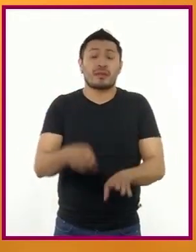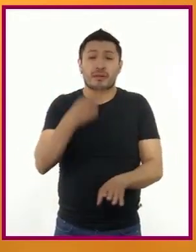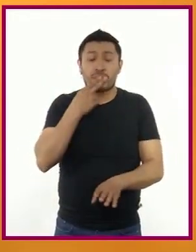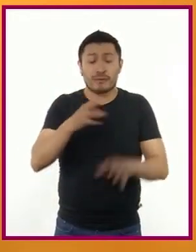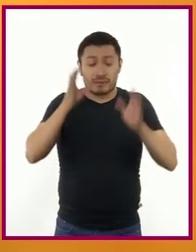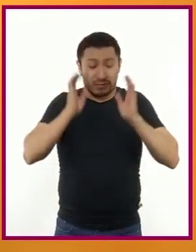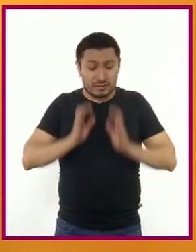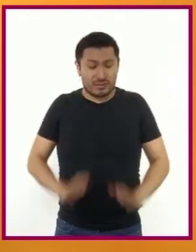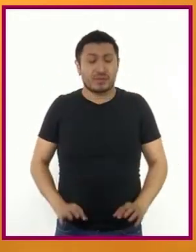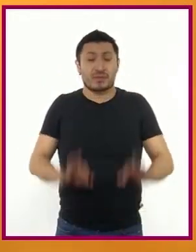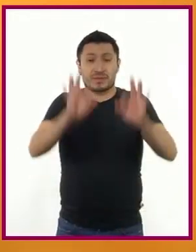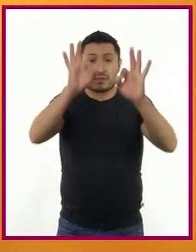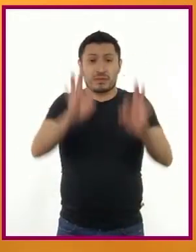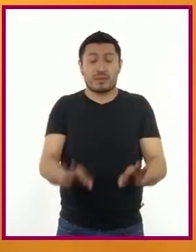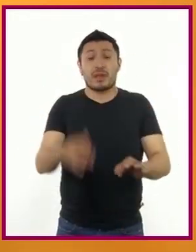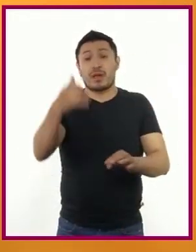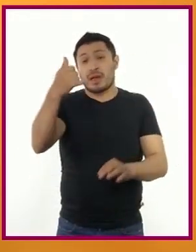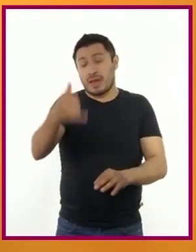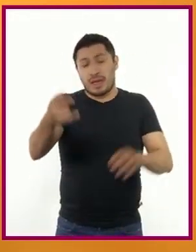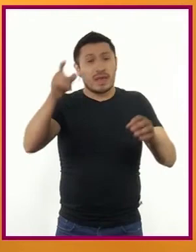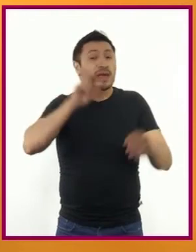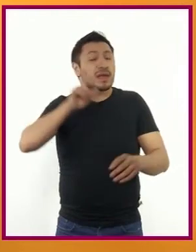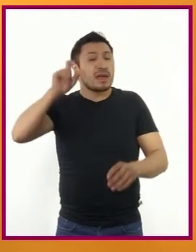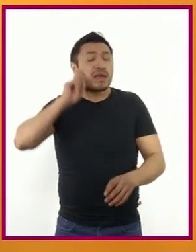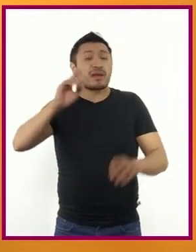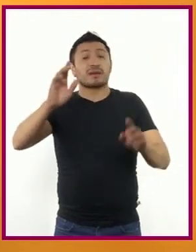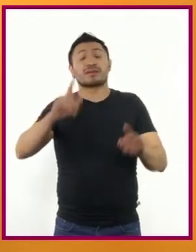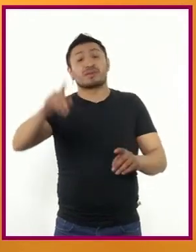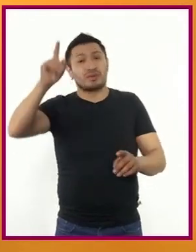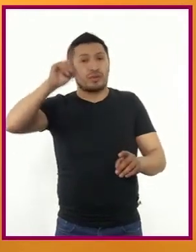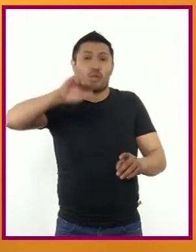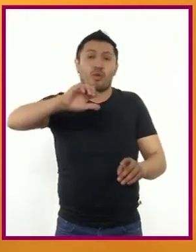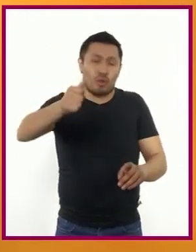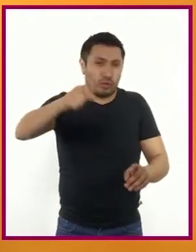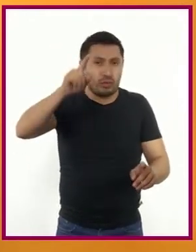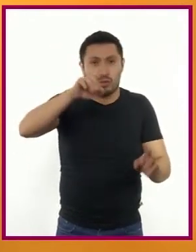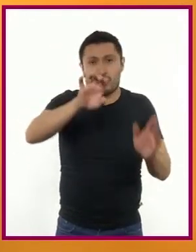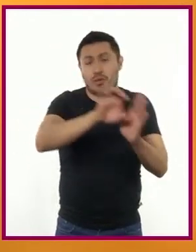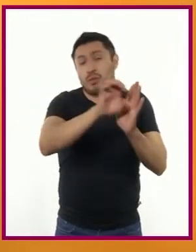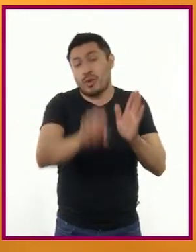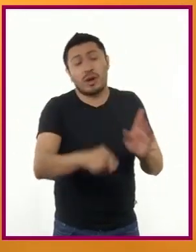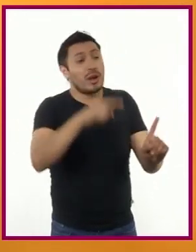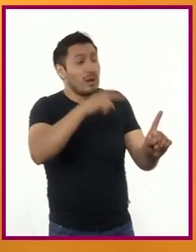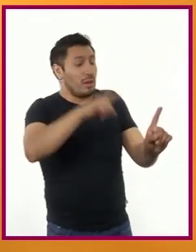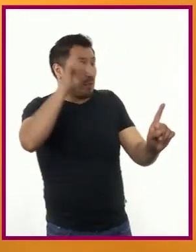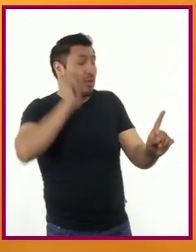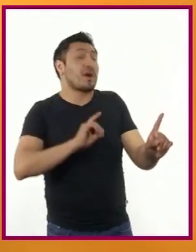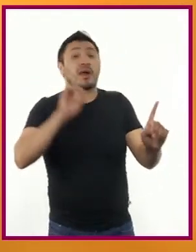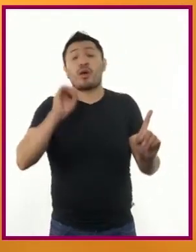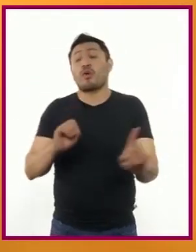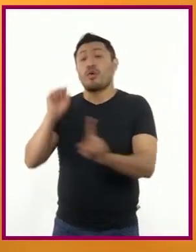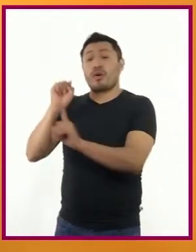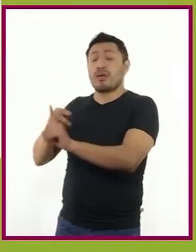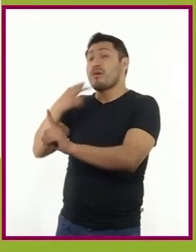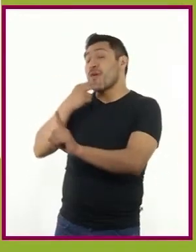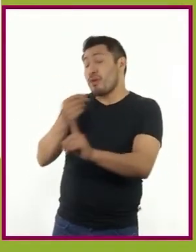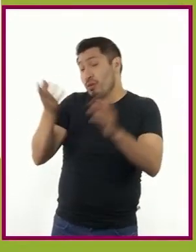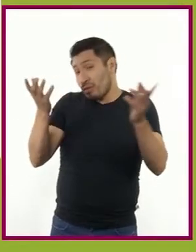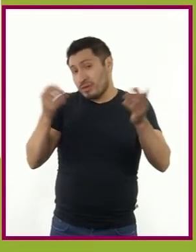de uno mismo y del sexo opuesto, lo que favorece vivir una sexualidad plena y